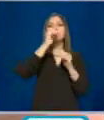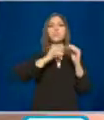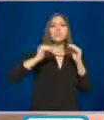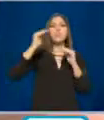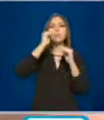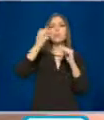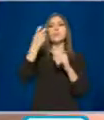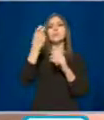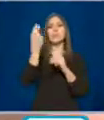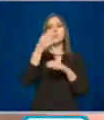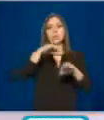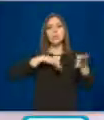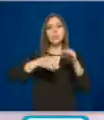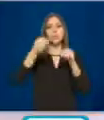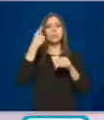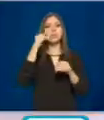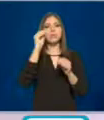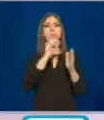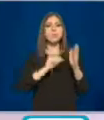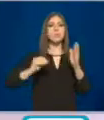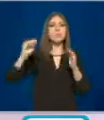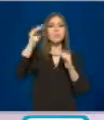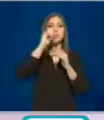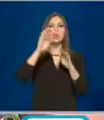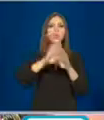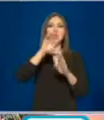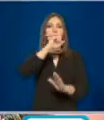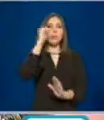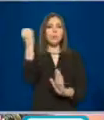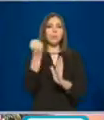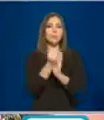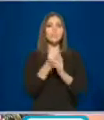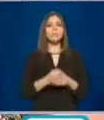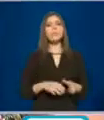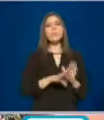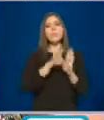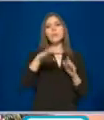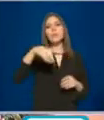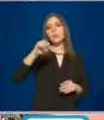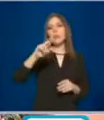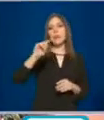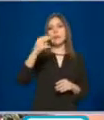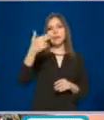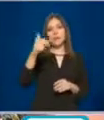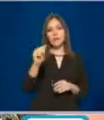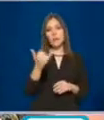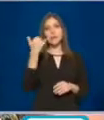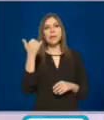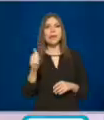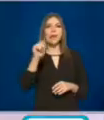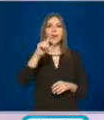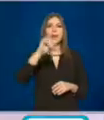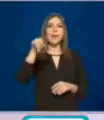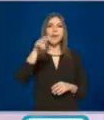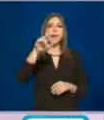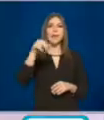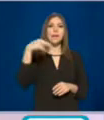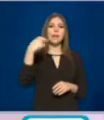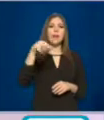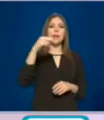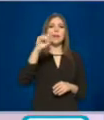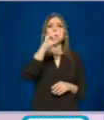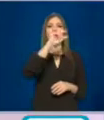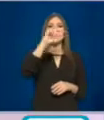trabajar mucho para colocarla como una solución. Marta y Alejandra le pusieron a su marca